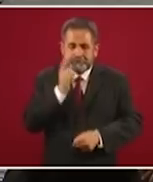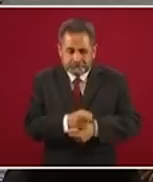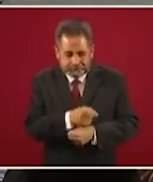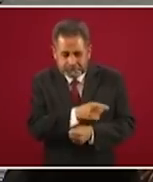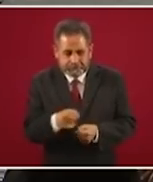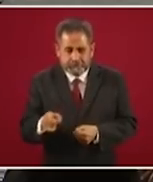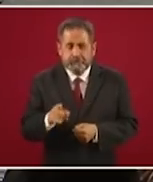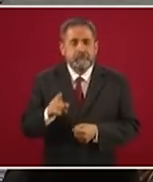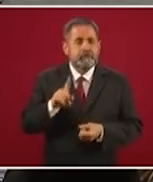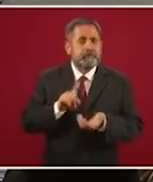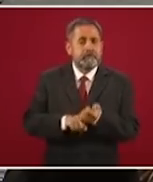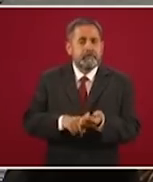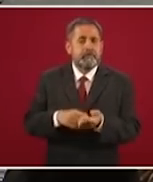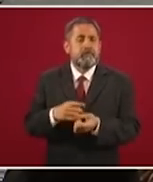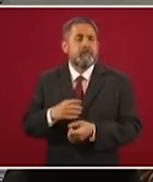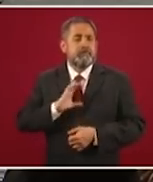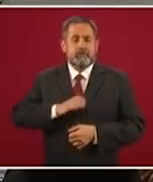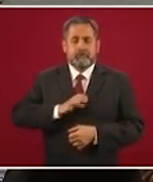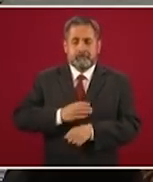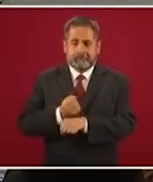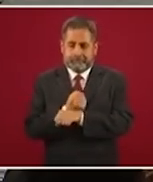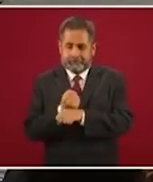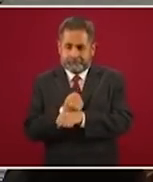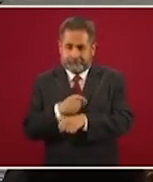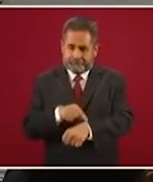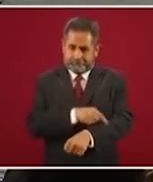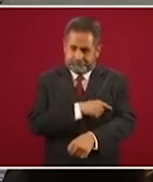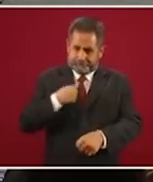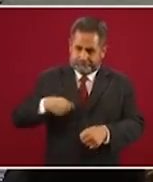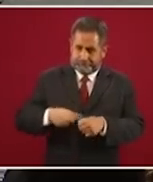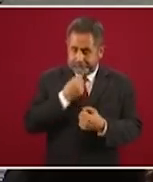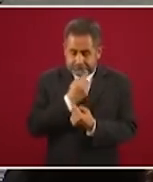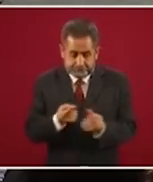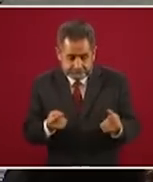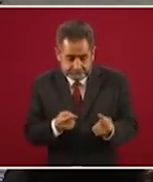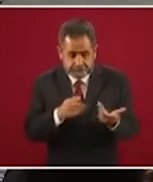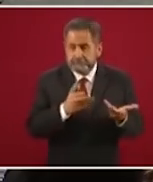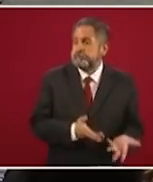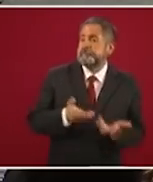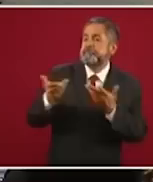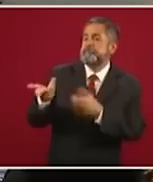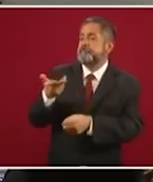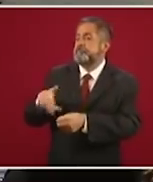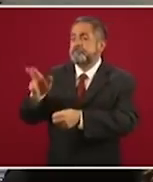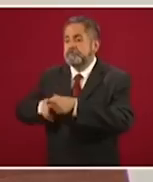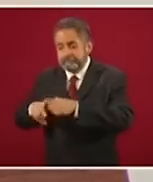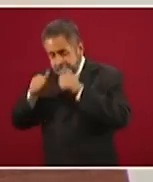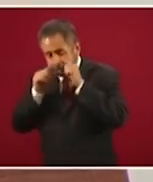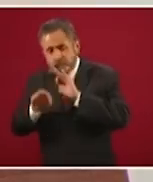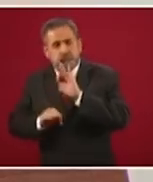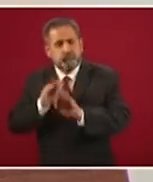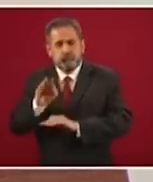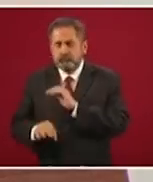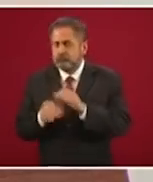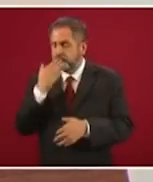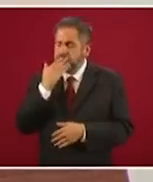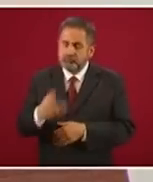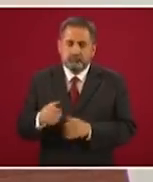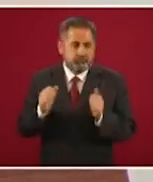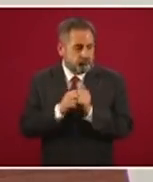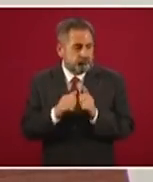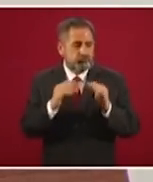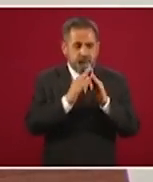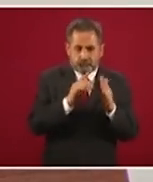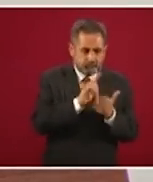niño, la prevención con una buena clínica y con, desde luego, con los datos en la